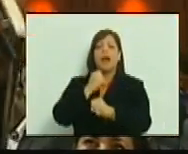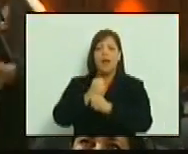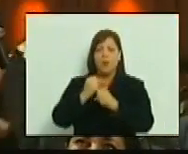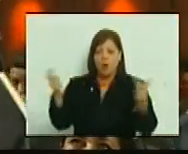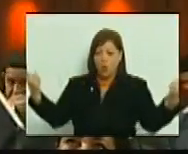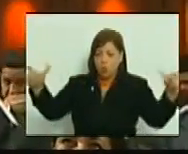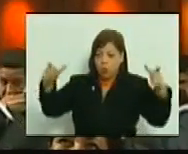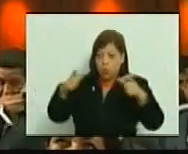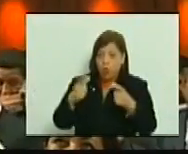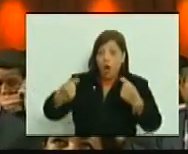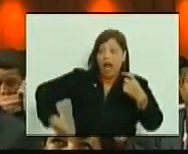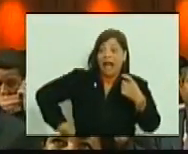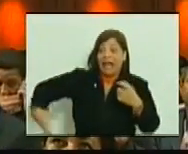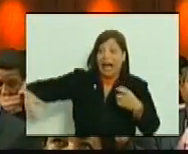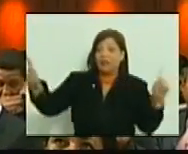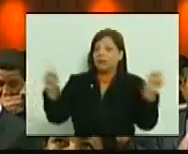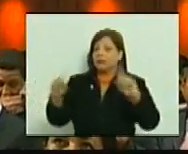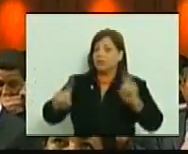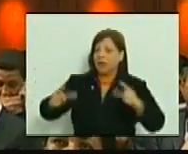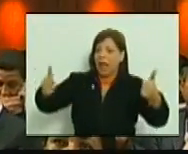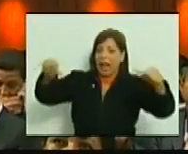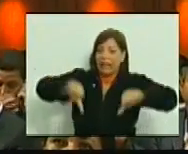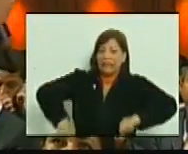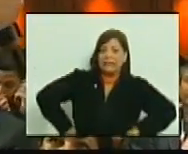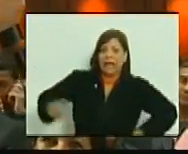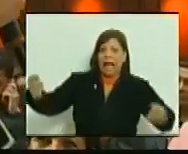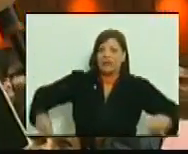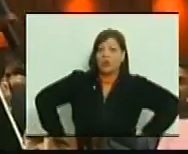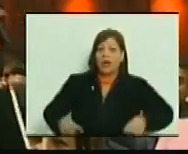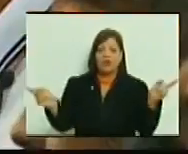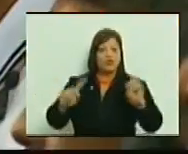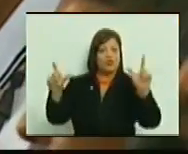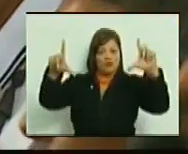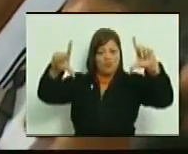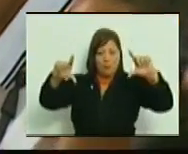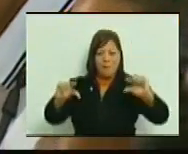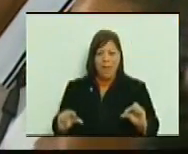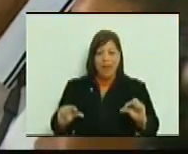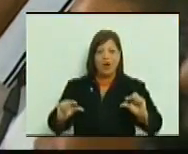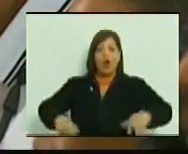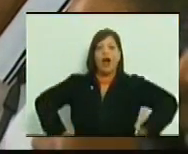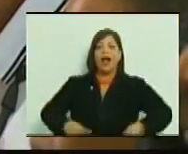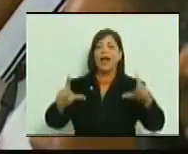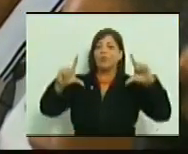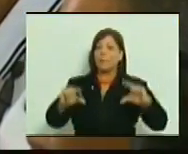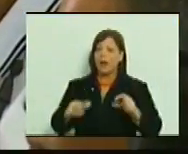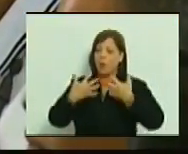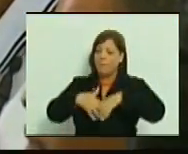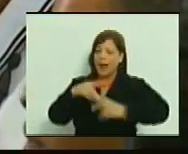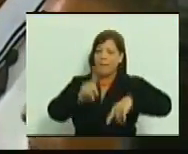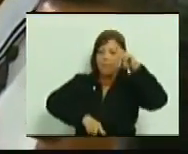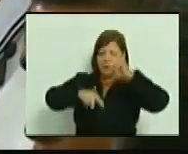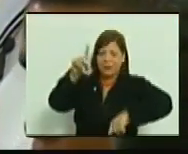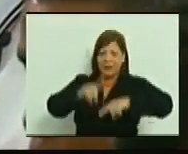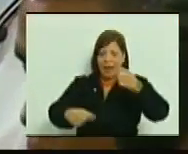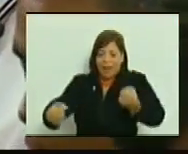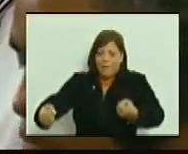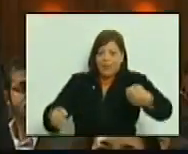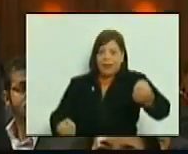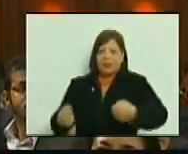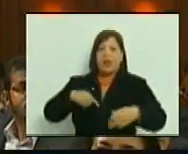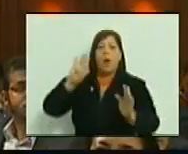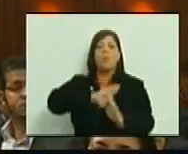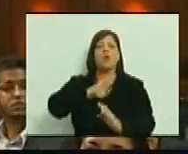reducir los costos de los insumos, de los bienes, de los servicios, de las maquinarias que se pueden